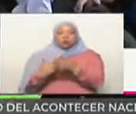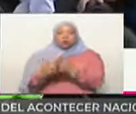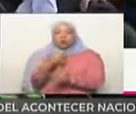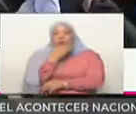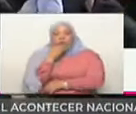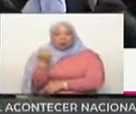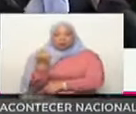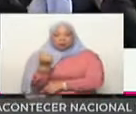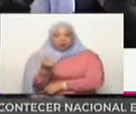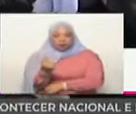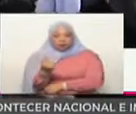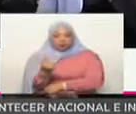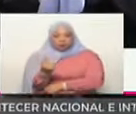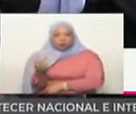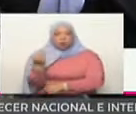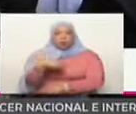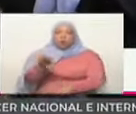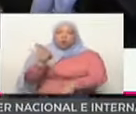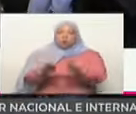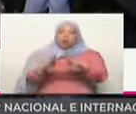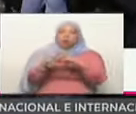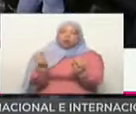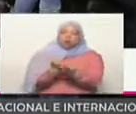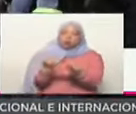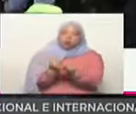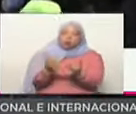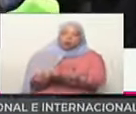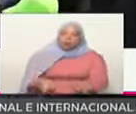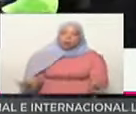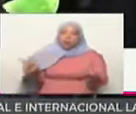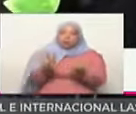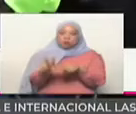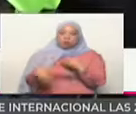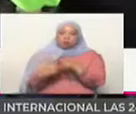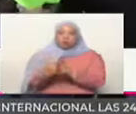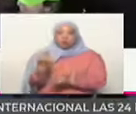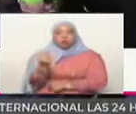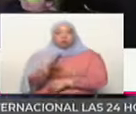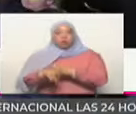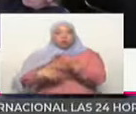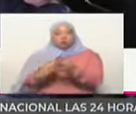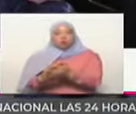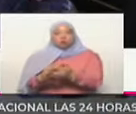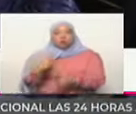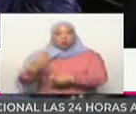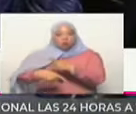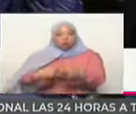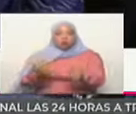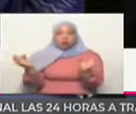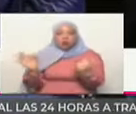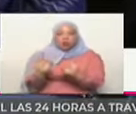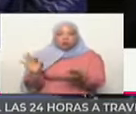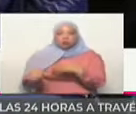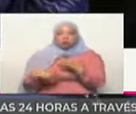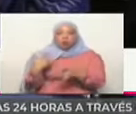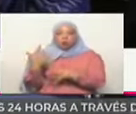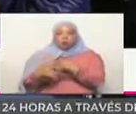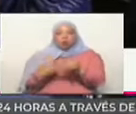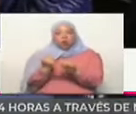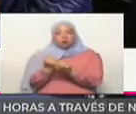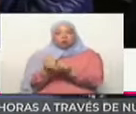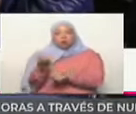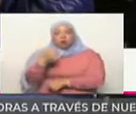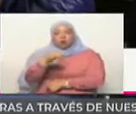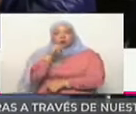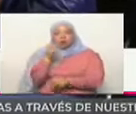mejoría económica tiene que expresarse en todos esos valores del abastecimiento, la calidad de los productos, la producción nacional y avanzar en la